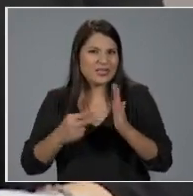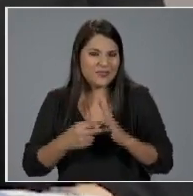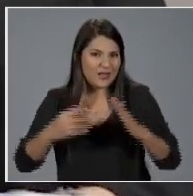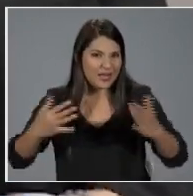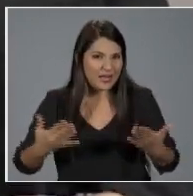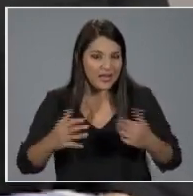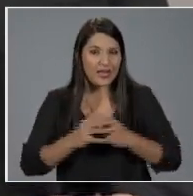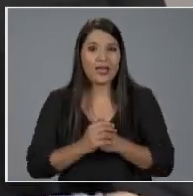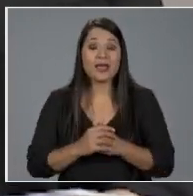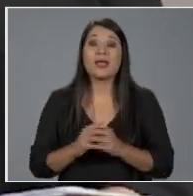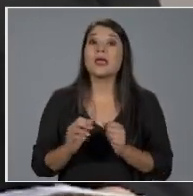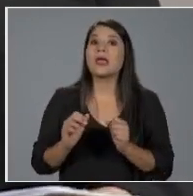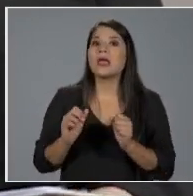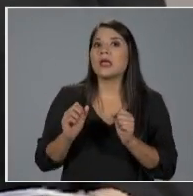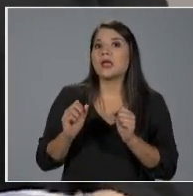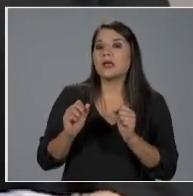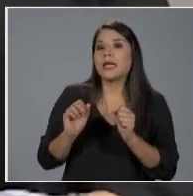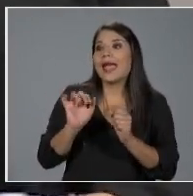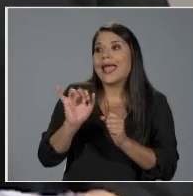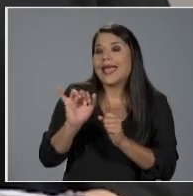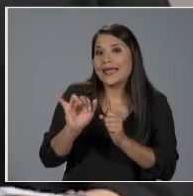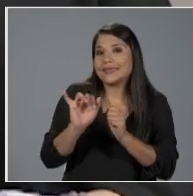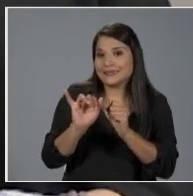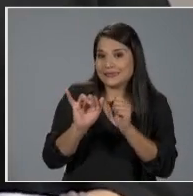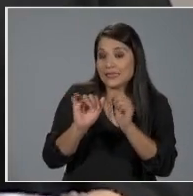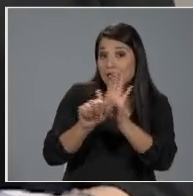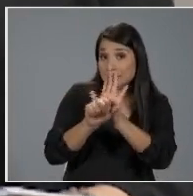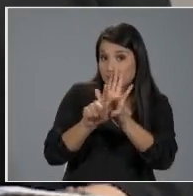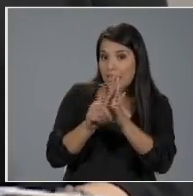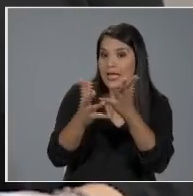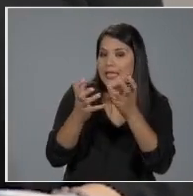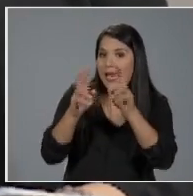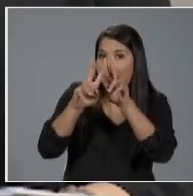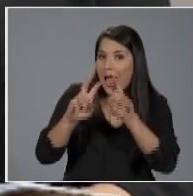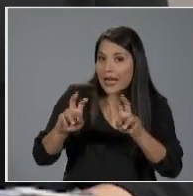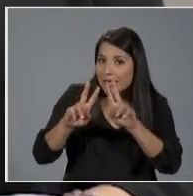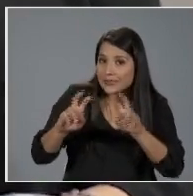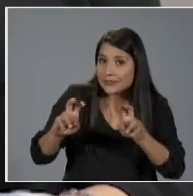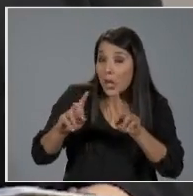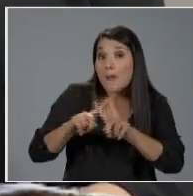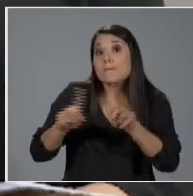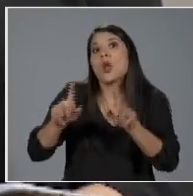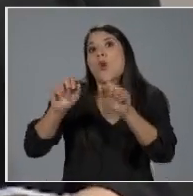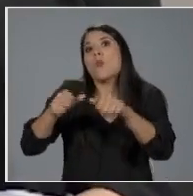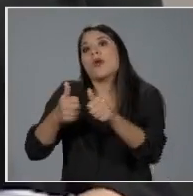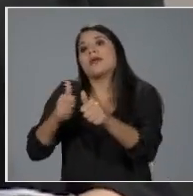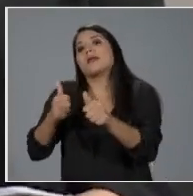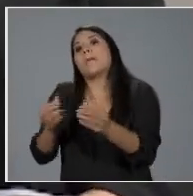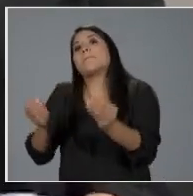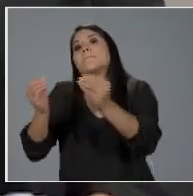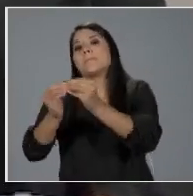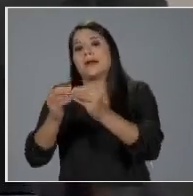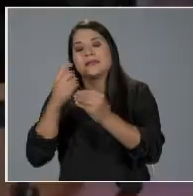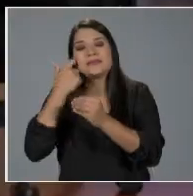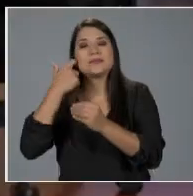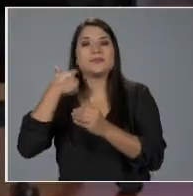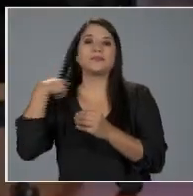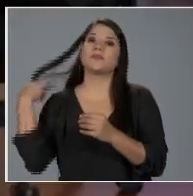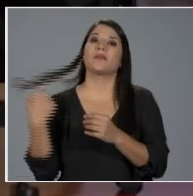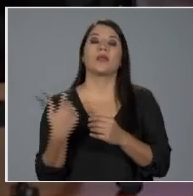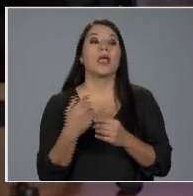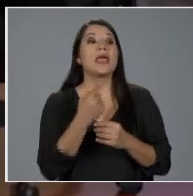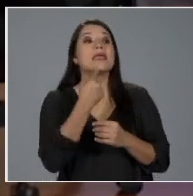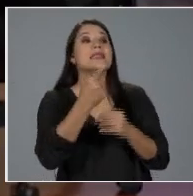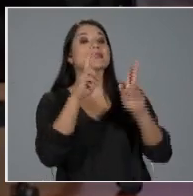que podría, o sea, evidentemente este Congreso lo va a analizar, pero podría retrasarse aún más, ¿verdad? El comunicado del Partido